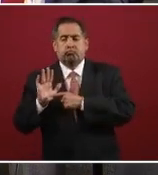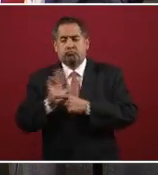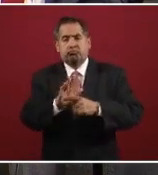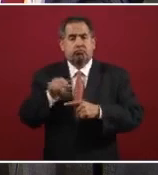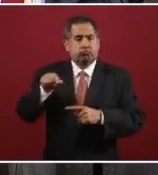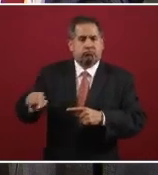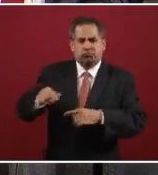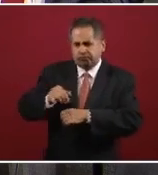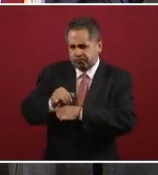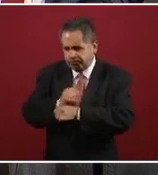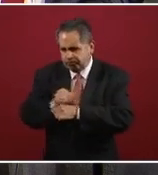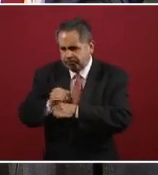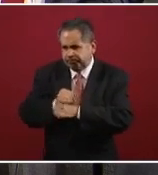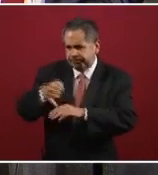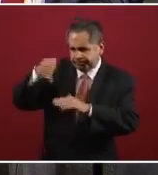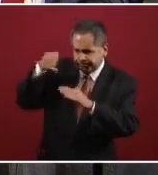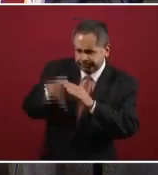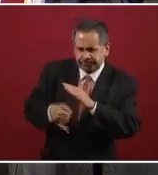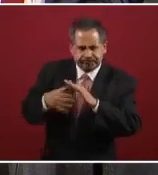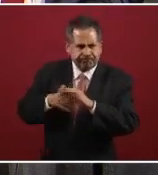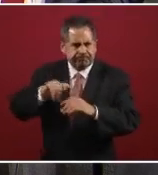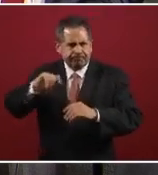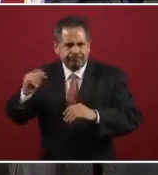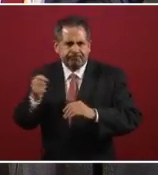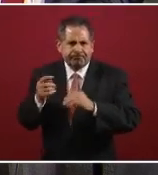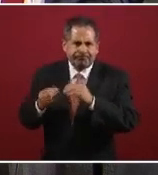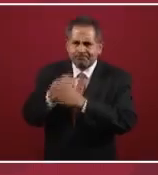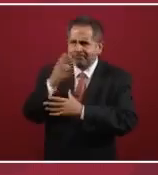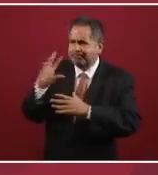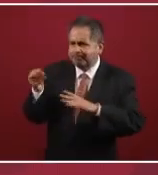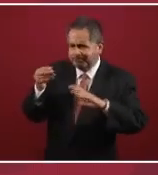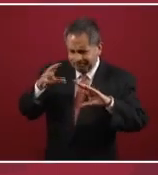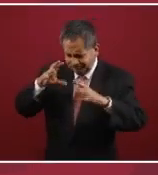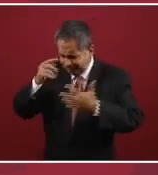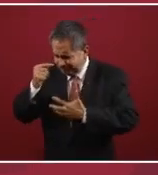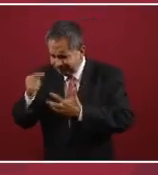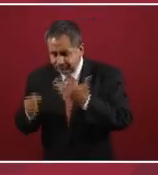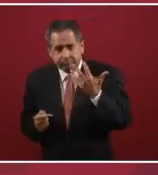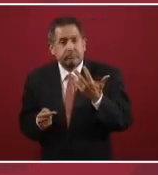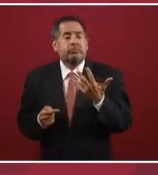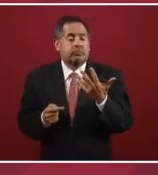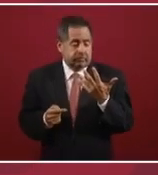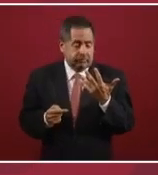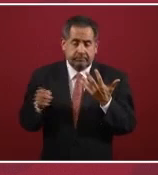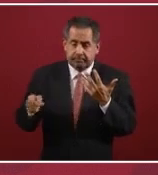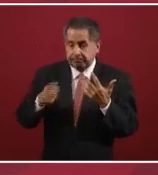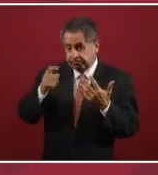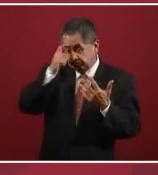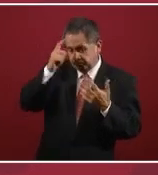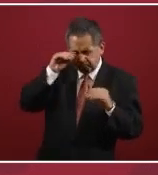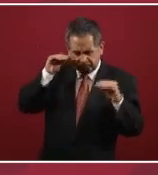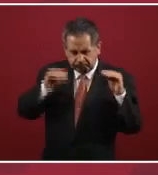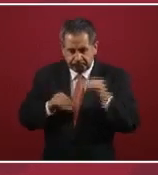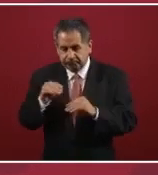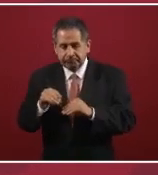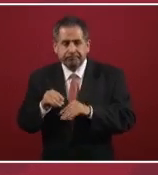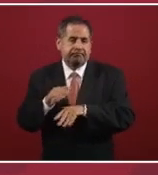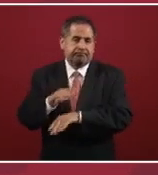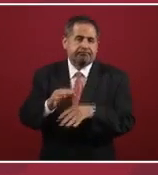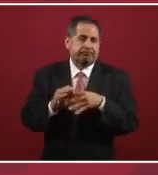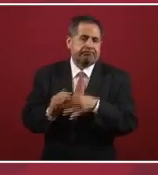investigación en tecnología e innovaciones relacionadas con